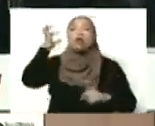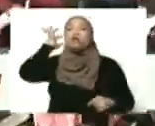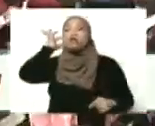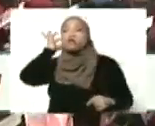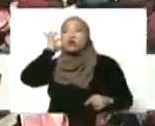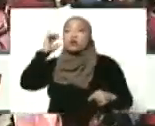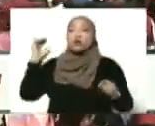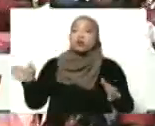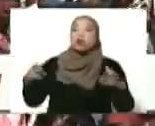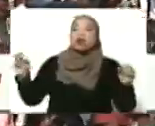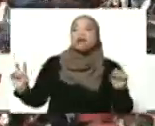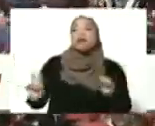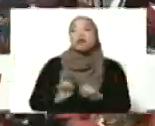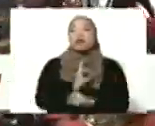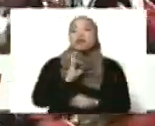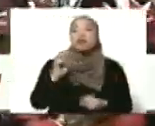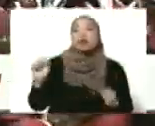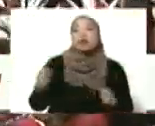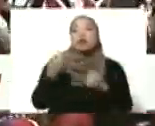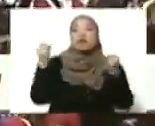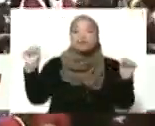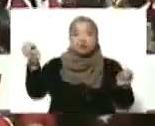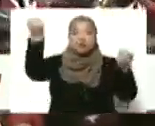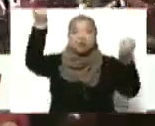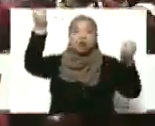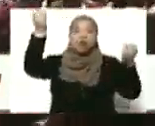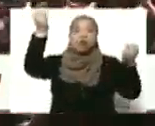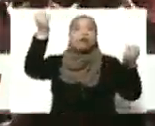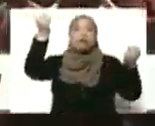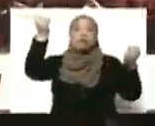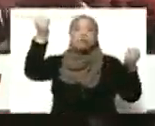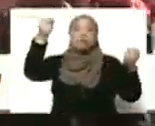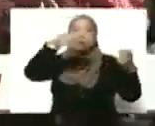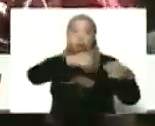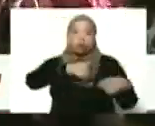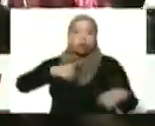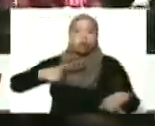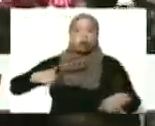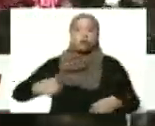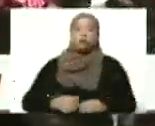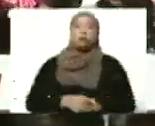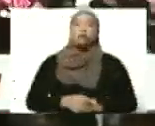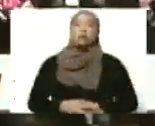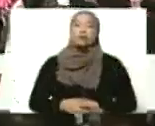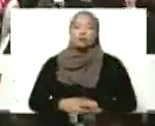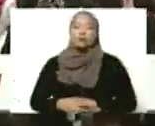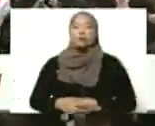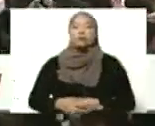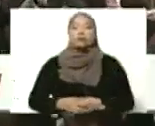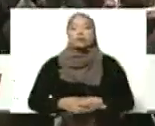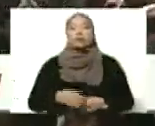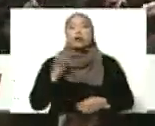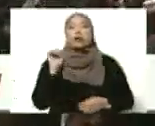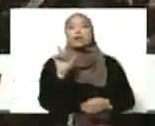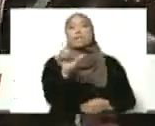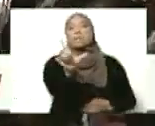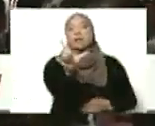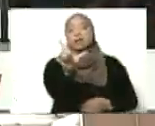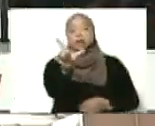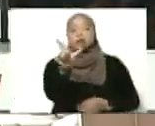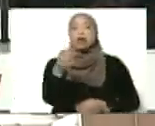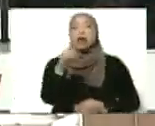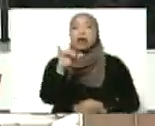garantía de victoria. Y quiero, miren, el Partido Socialista Unido de Venezuela ha